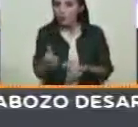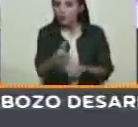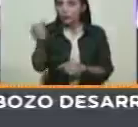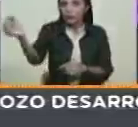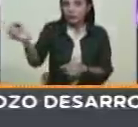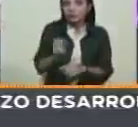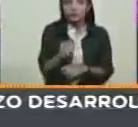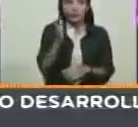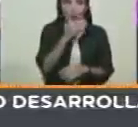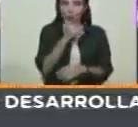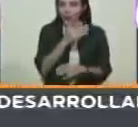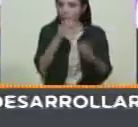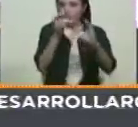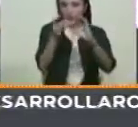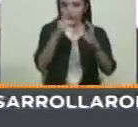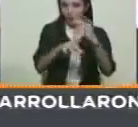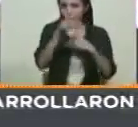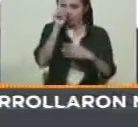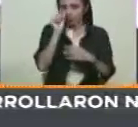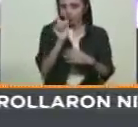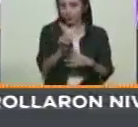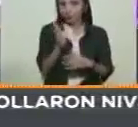tenga carnet del presume